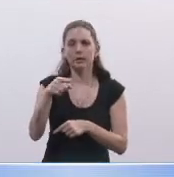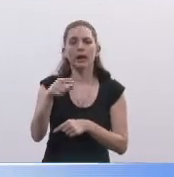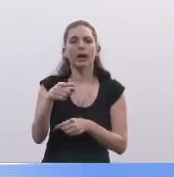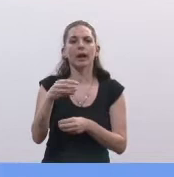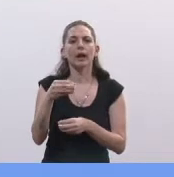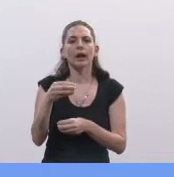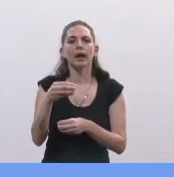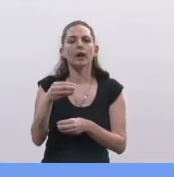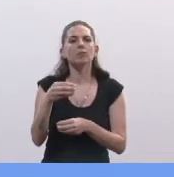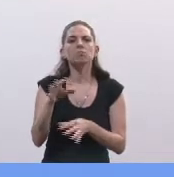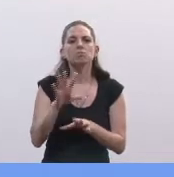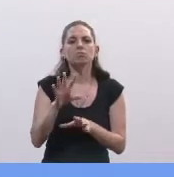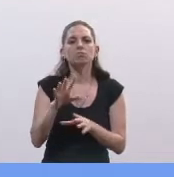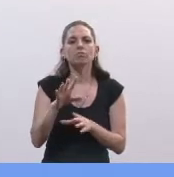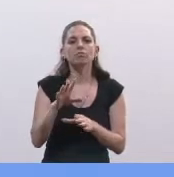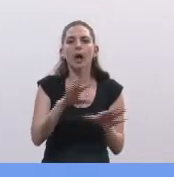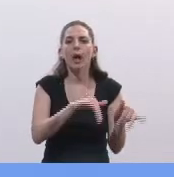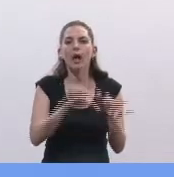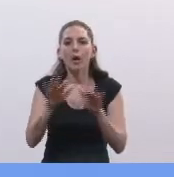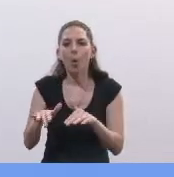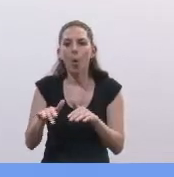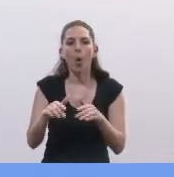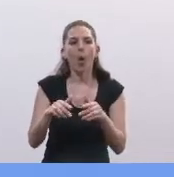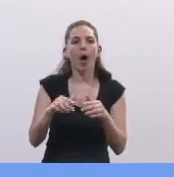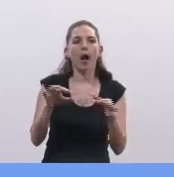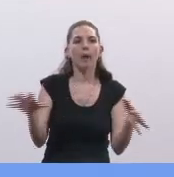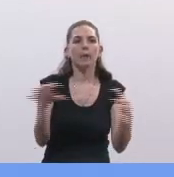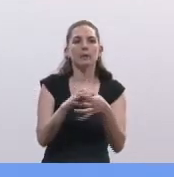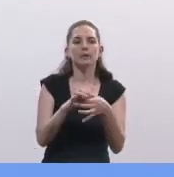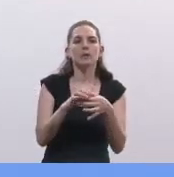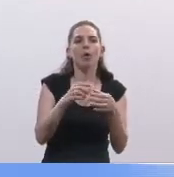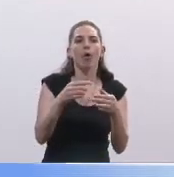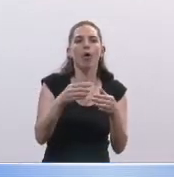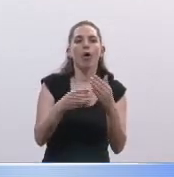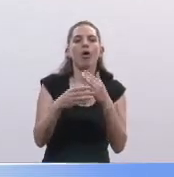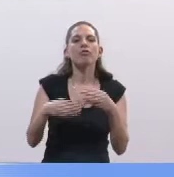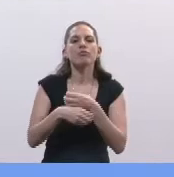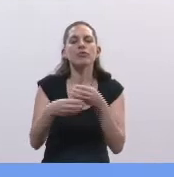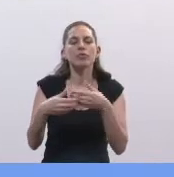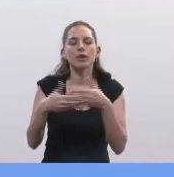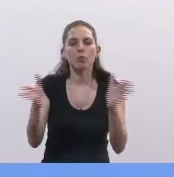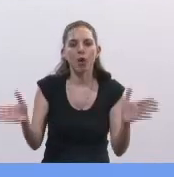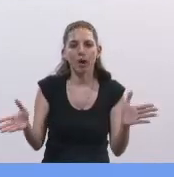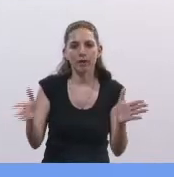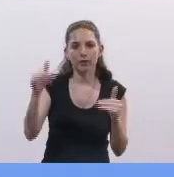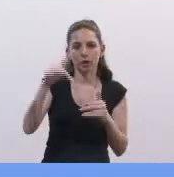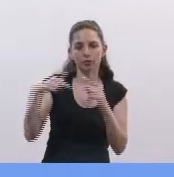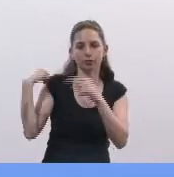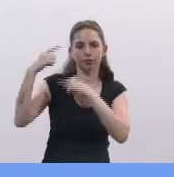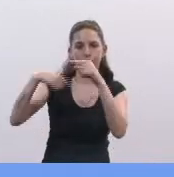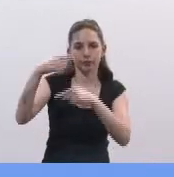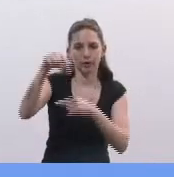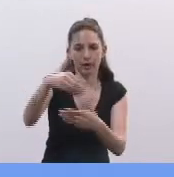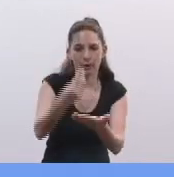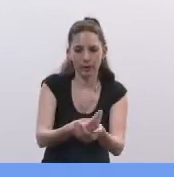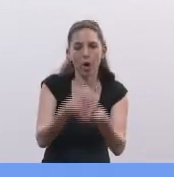popular, no resulta compatible con los principios democráticos y republicanos si se le concede estabilidad vitalicia, por